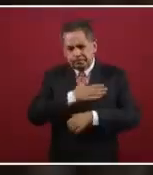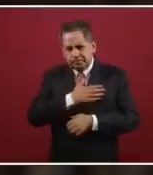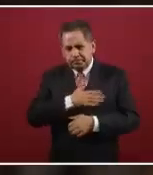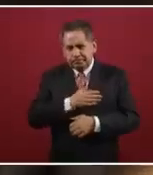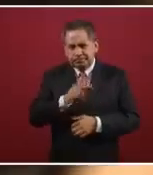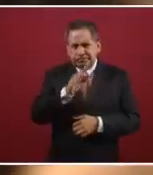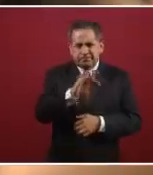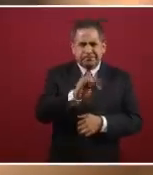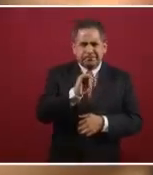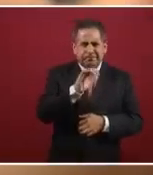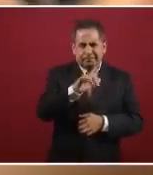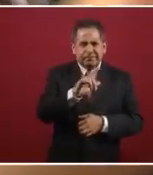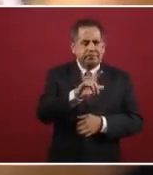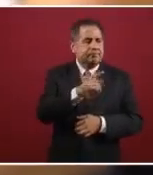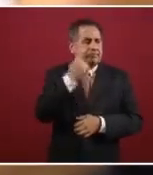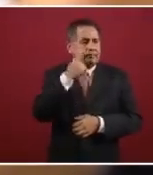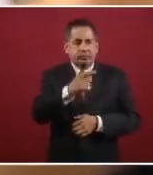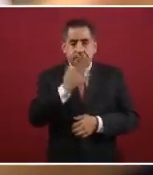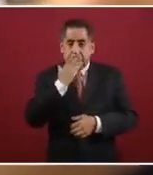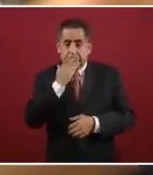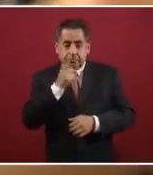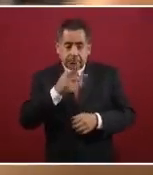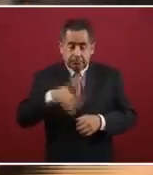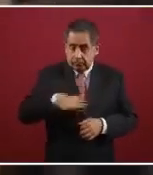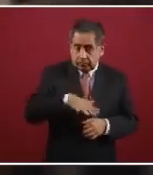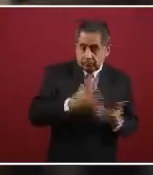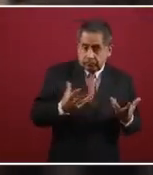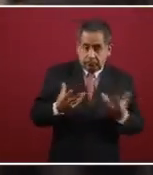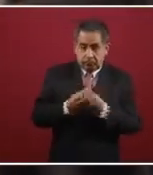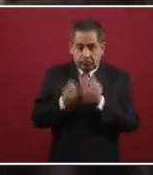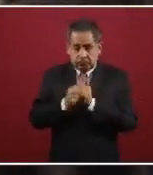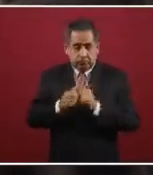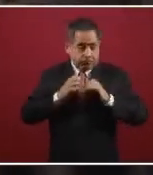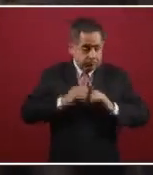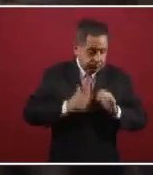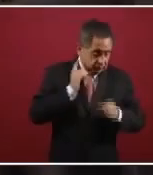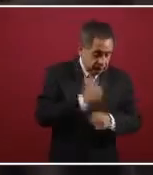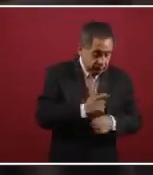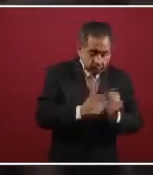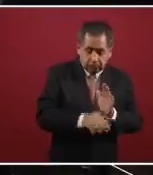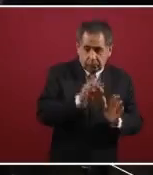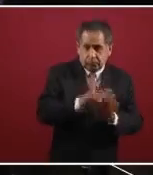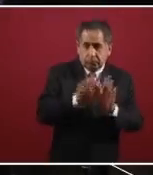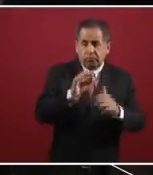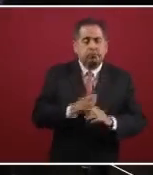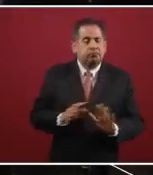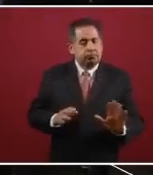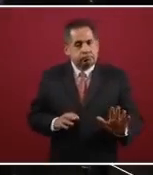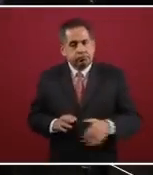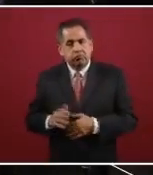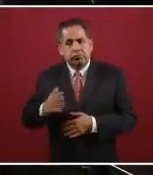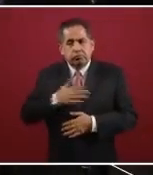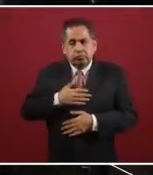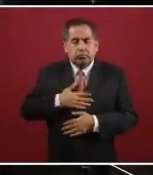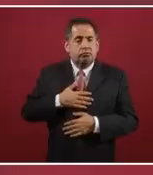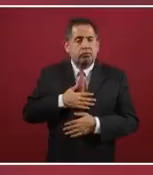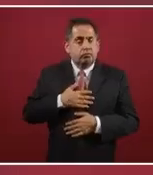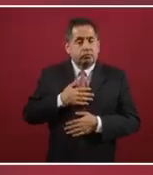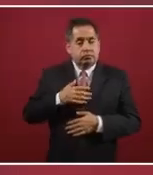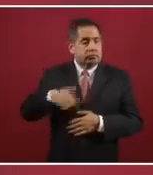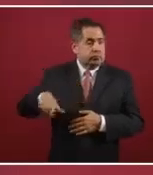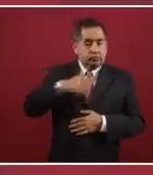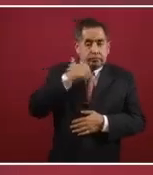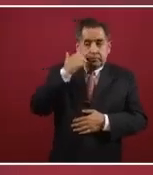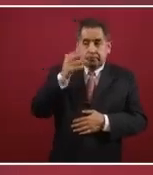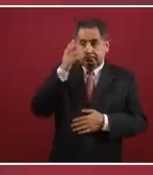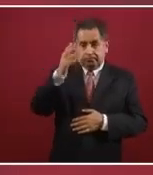caso la de Sonora, para que agilizaran la búsqueda en conjunto con ustedes para exhumar e identificar cadáveres? Yo digo que si nosotros queremos tener éxito